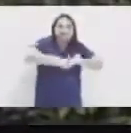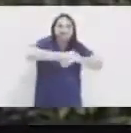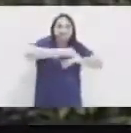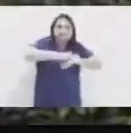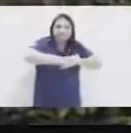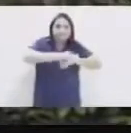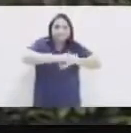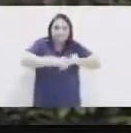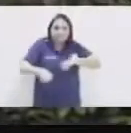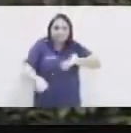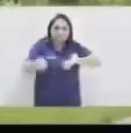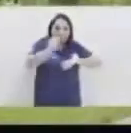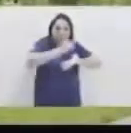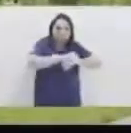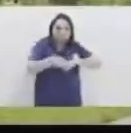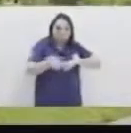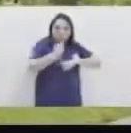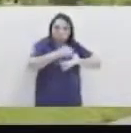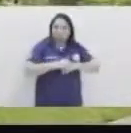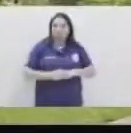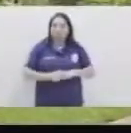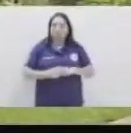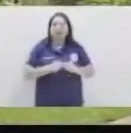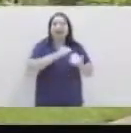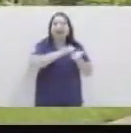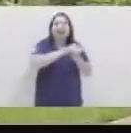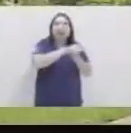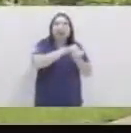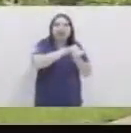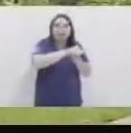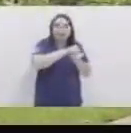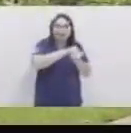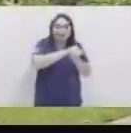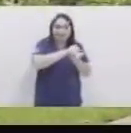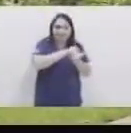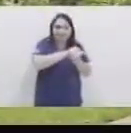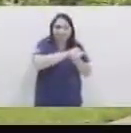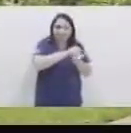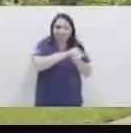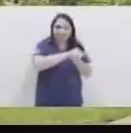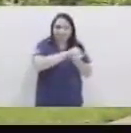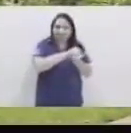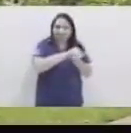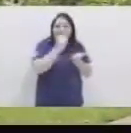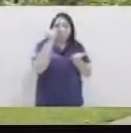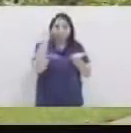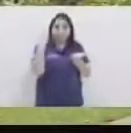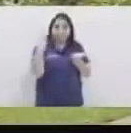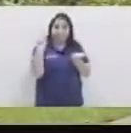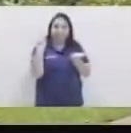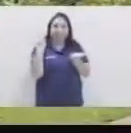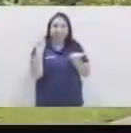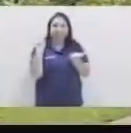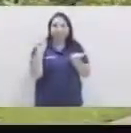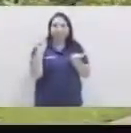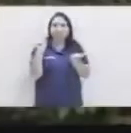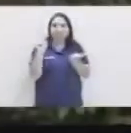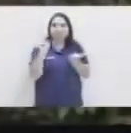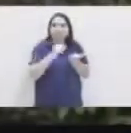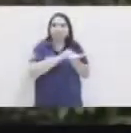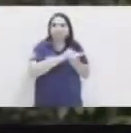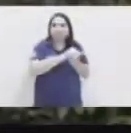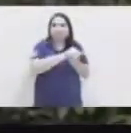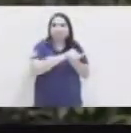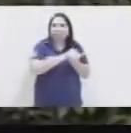poder lavar la ropa a mano y hago esta seña de lavar. En mi palma izquierda empuño mi mano derecha y la coloco en